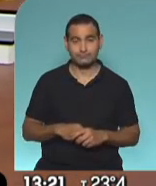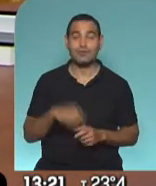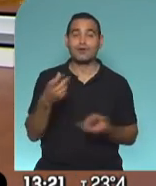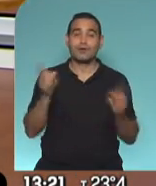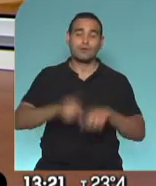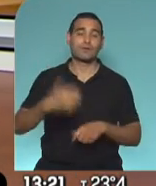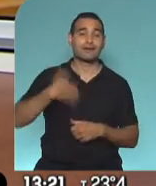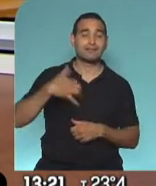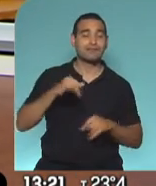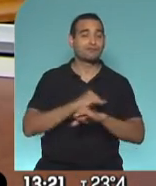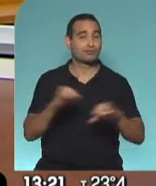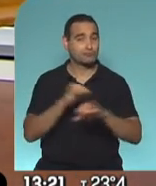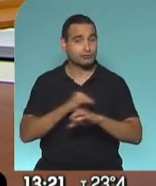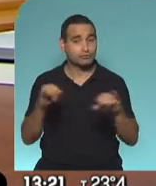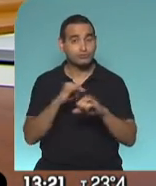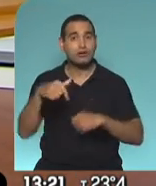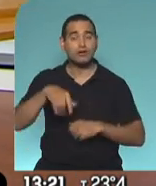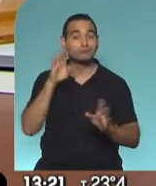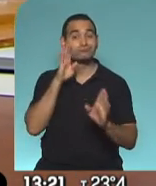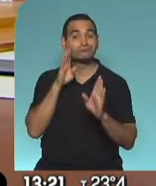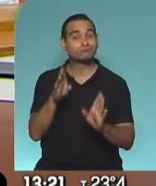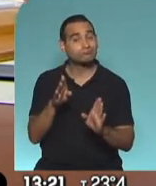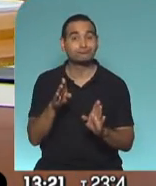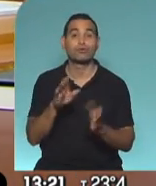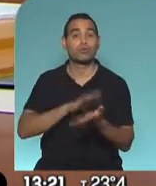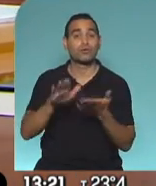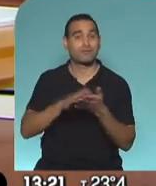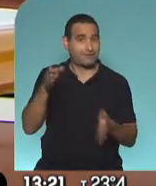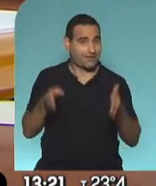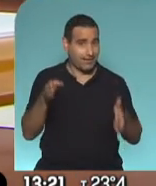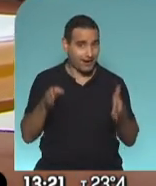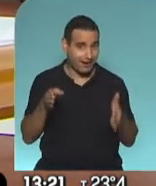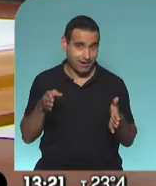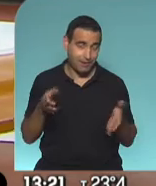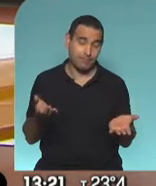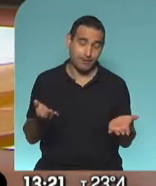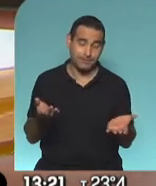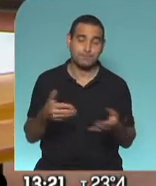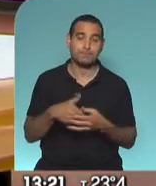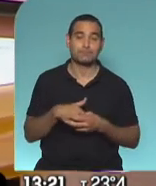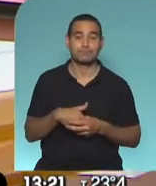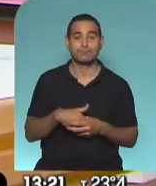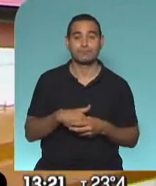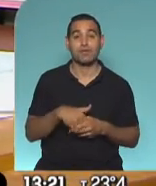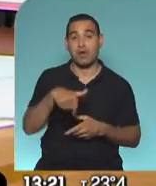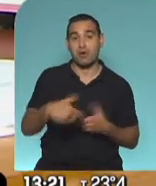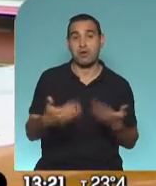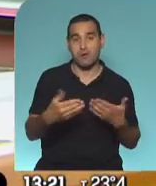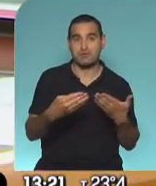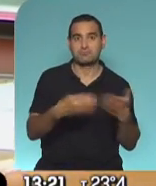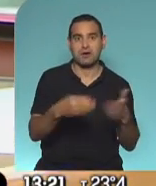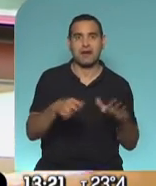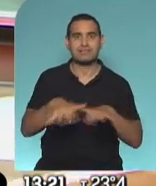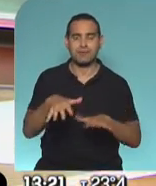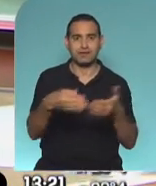Y volvemos a nuestro país con la información para ocuparnos de esta nueva etapa que estamos atravesando y que obviamente permite la rehabilitación